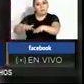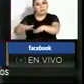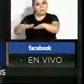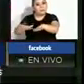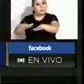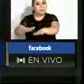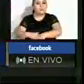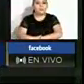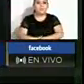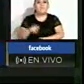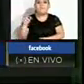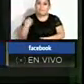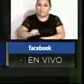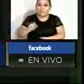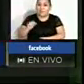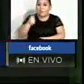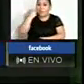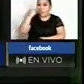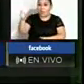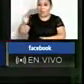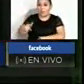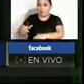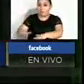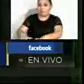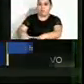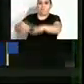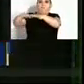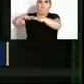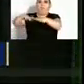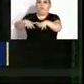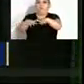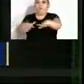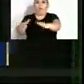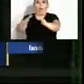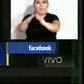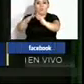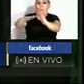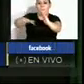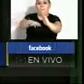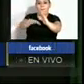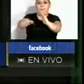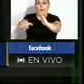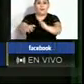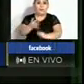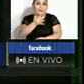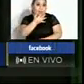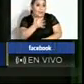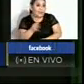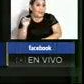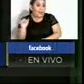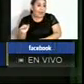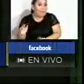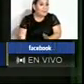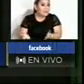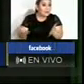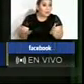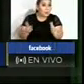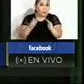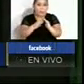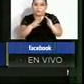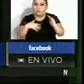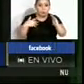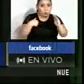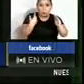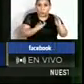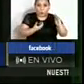Sí, es que aquí se inundó y se metió el agua. Entonces la verdad es que aquí nos tocó salir y dejar